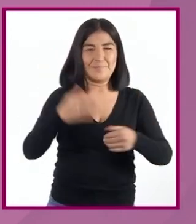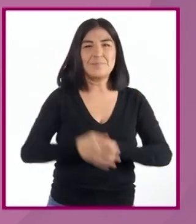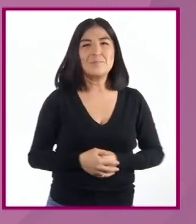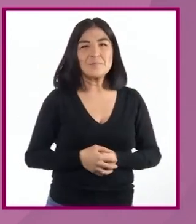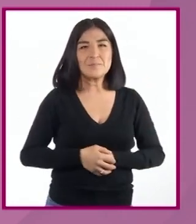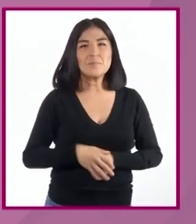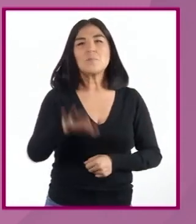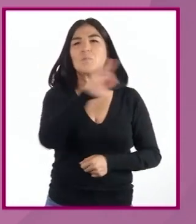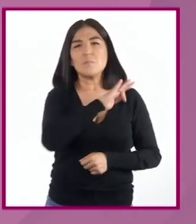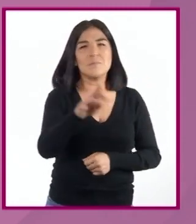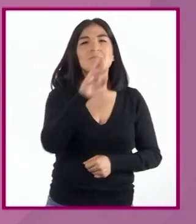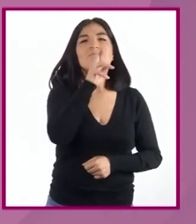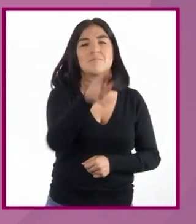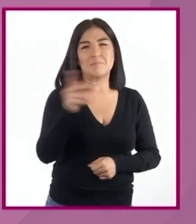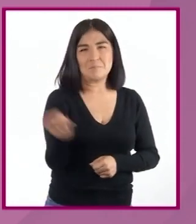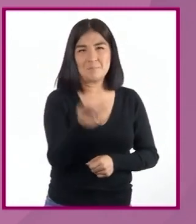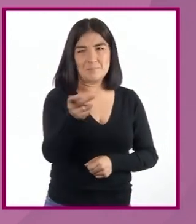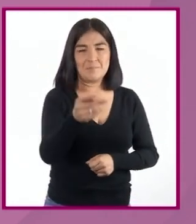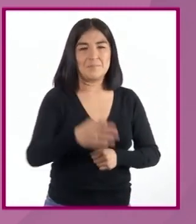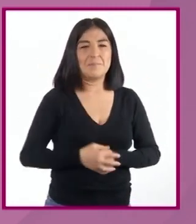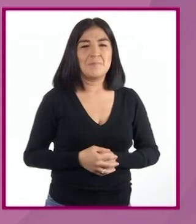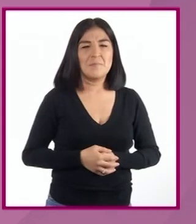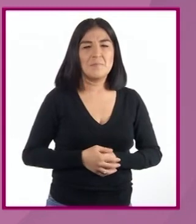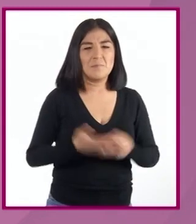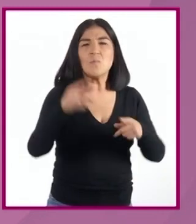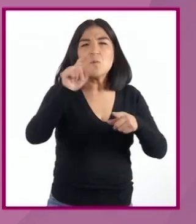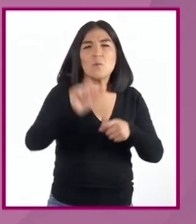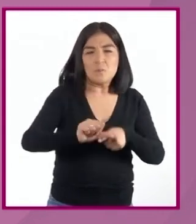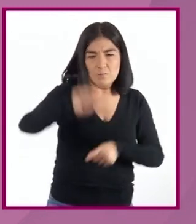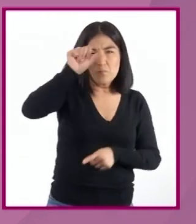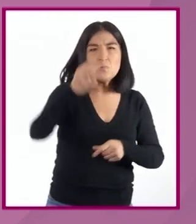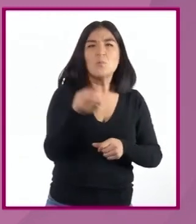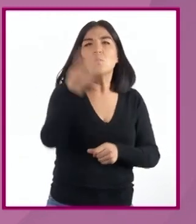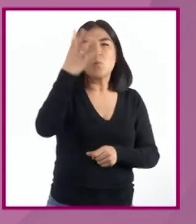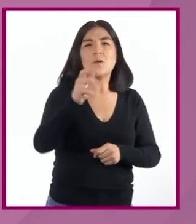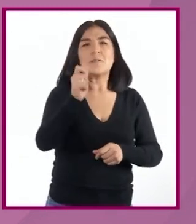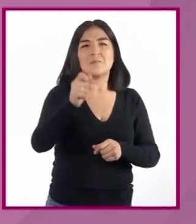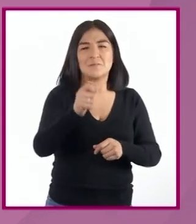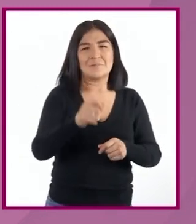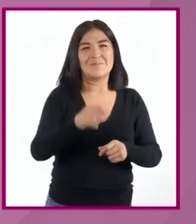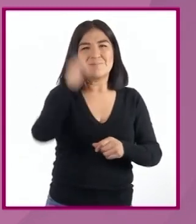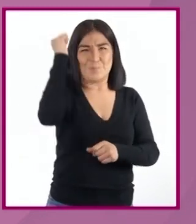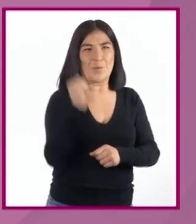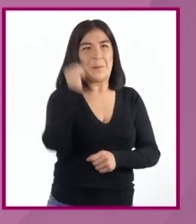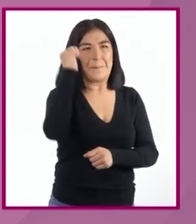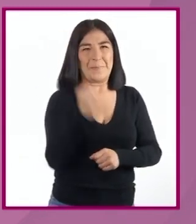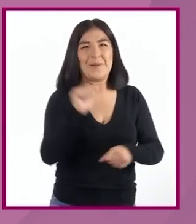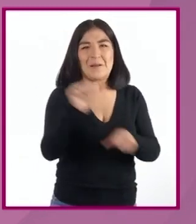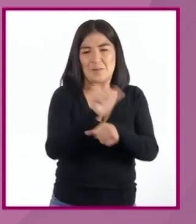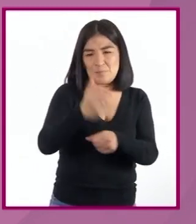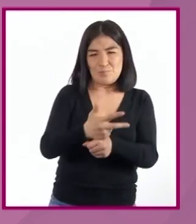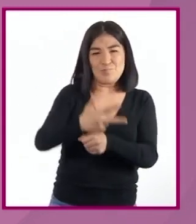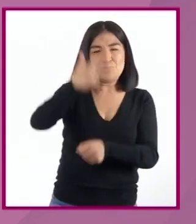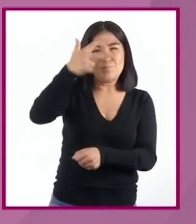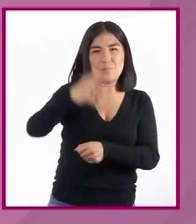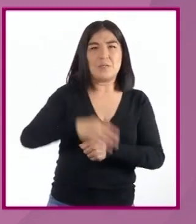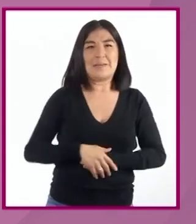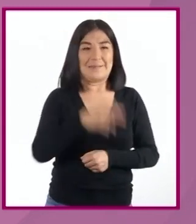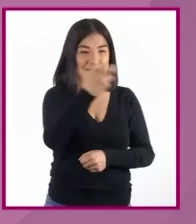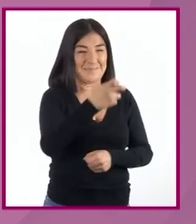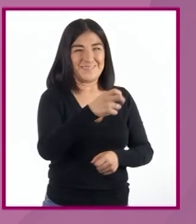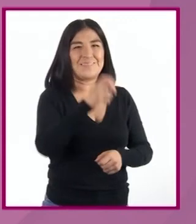podremos dar respuesta a la pregunta: ¿a qué altura levanta el gato hidráulico un automóvil? Ya sabemos que la altura del